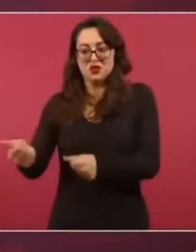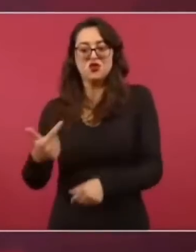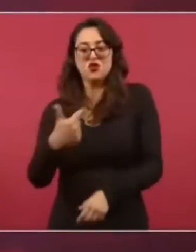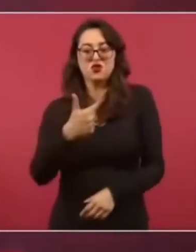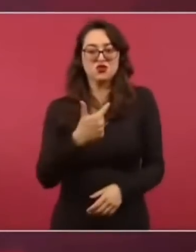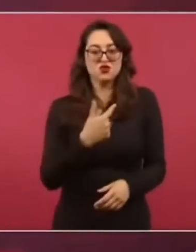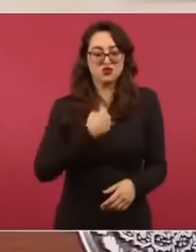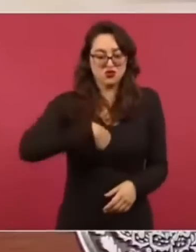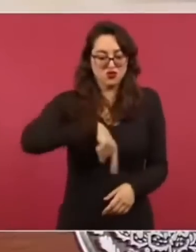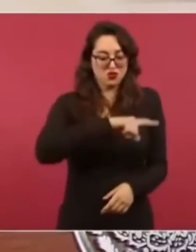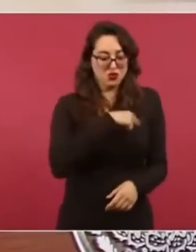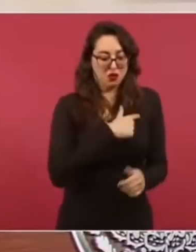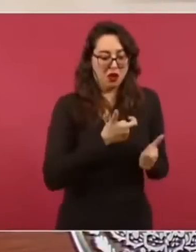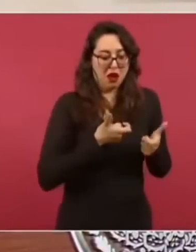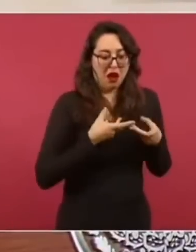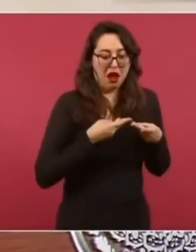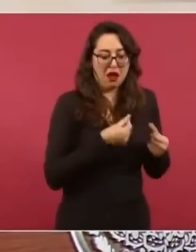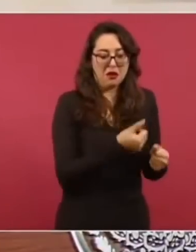a 300.